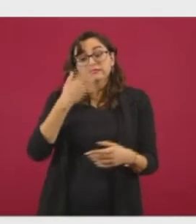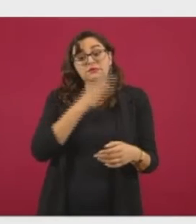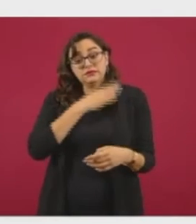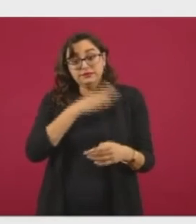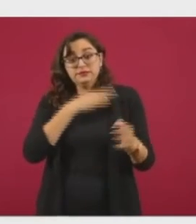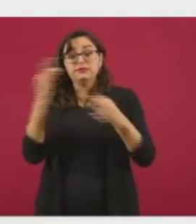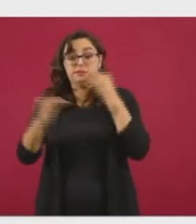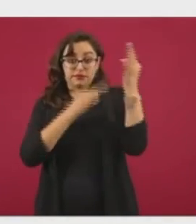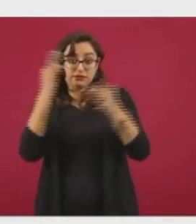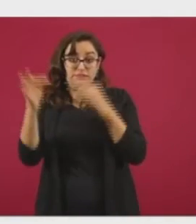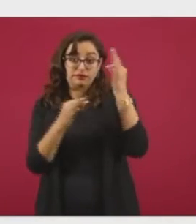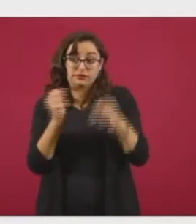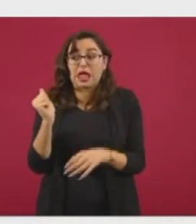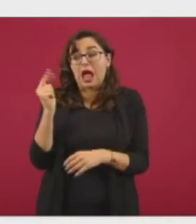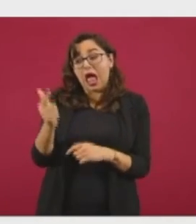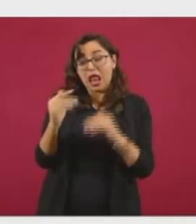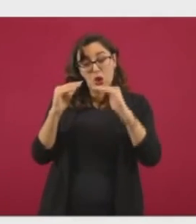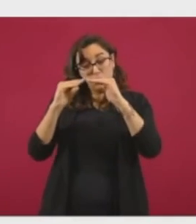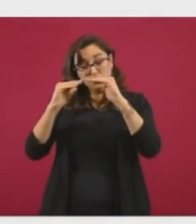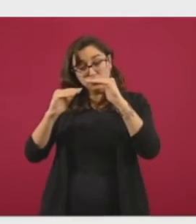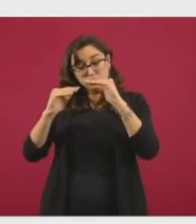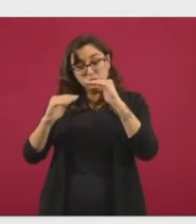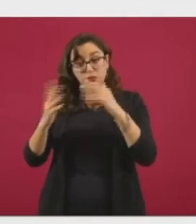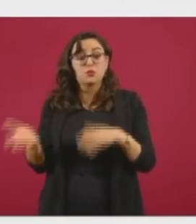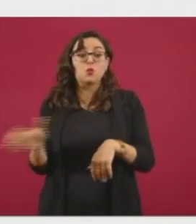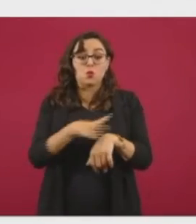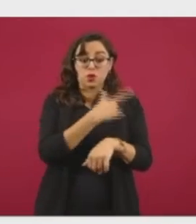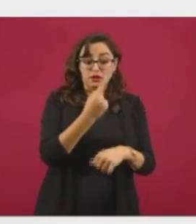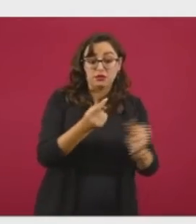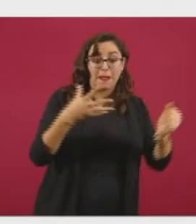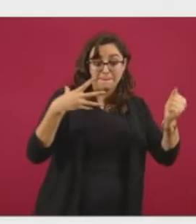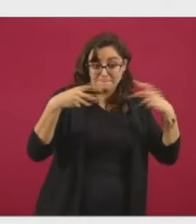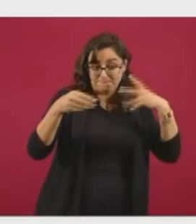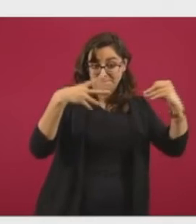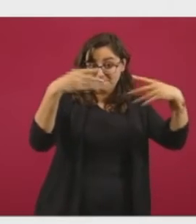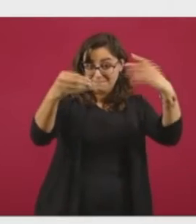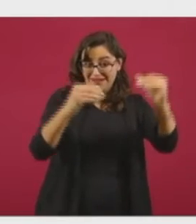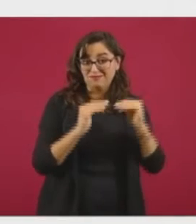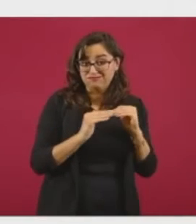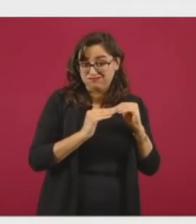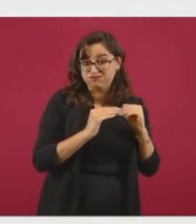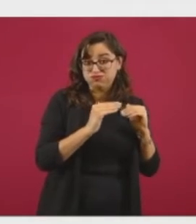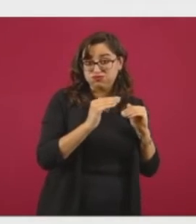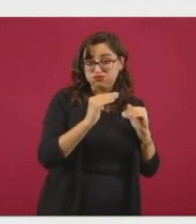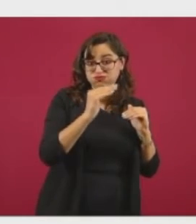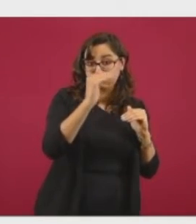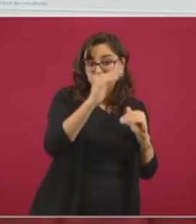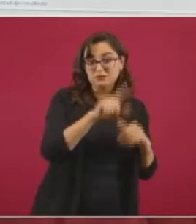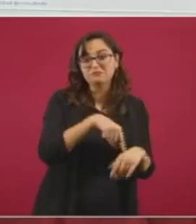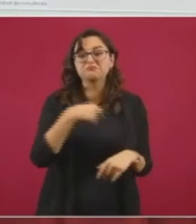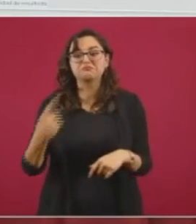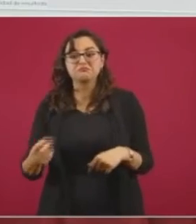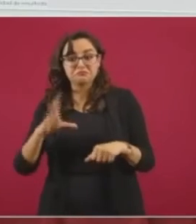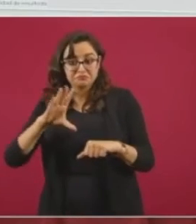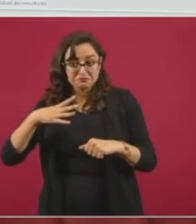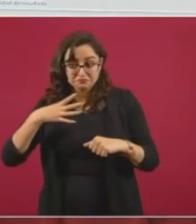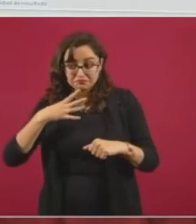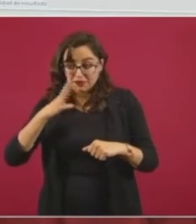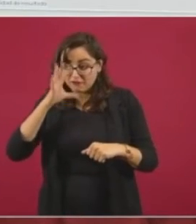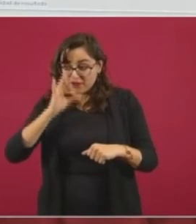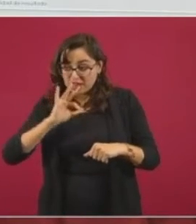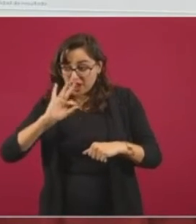noticia, pues a pesar del incremento en el número de casos, las defunciones no